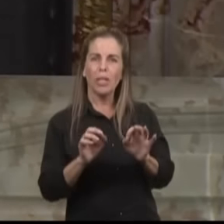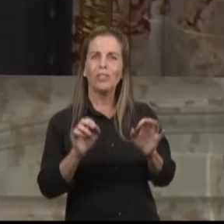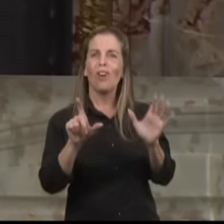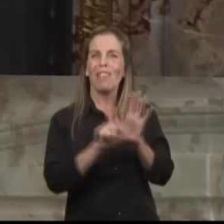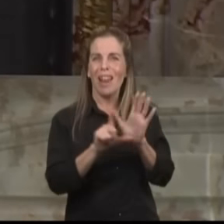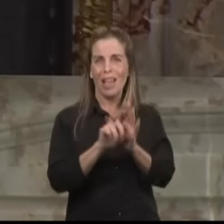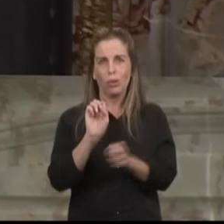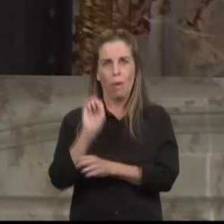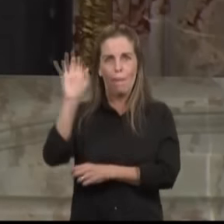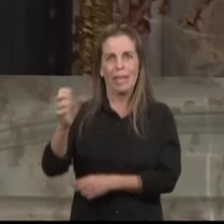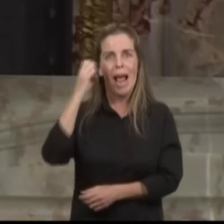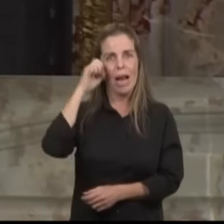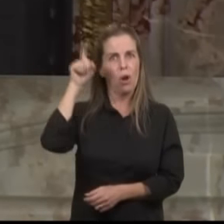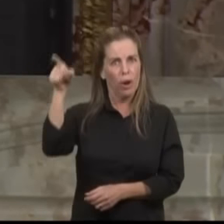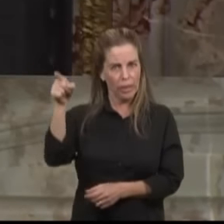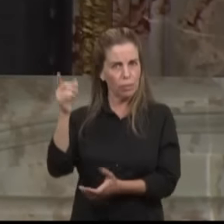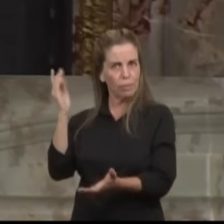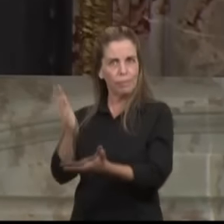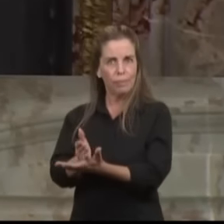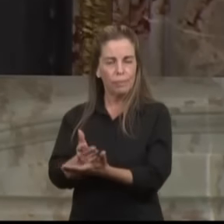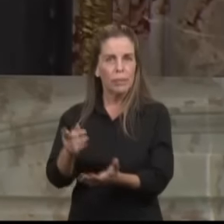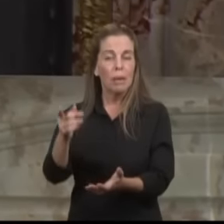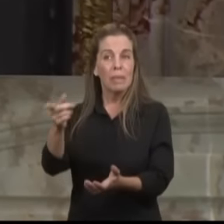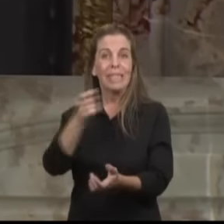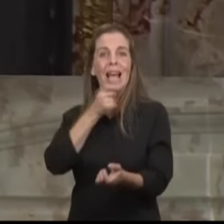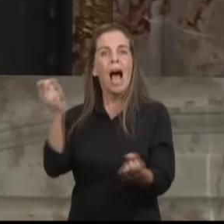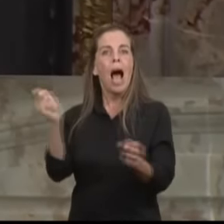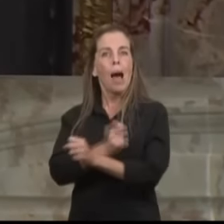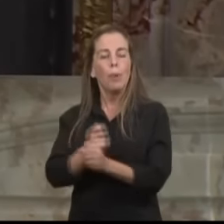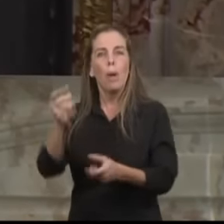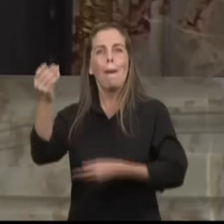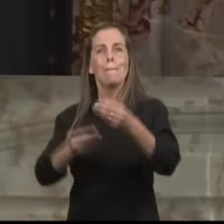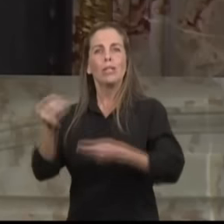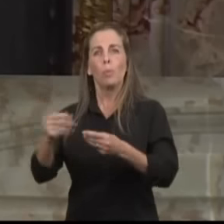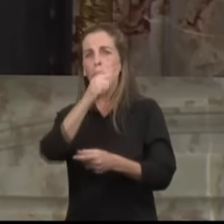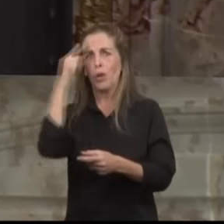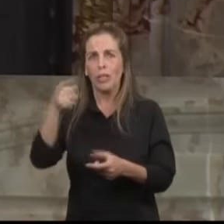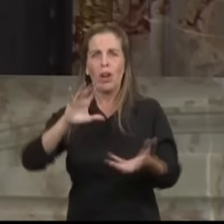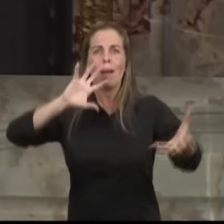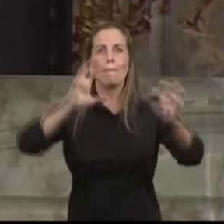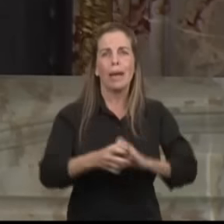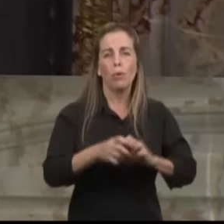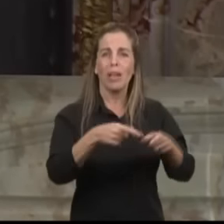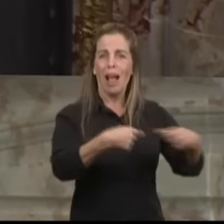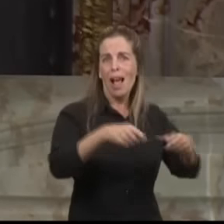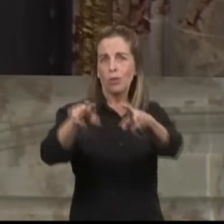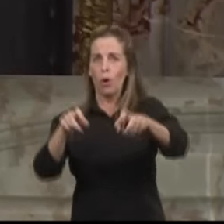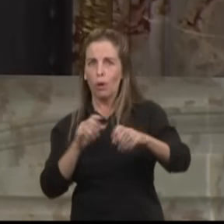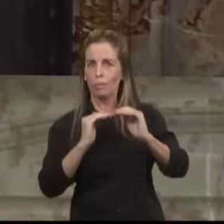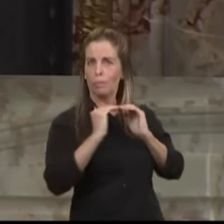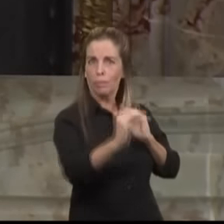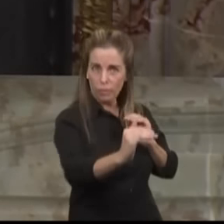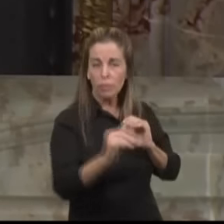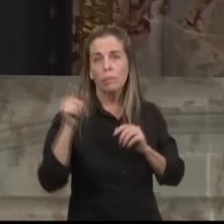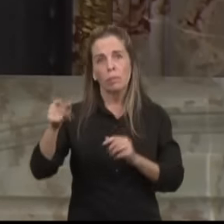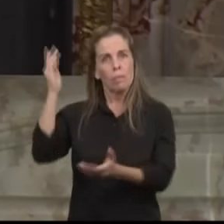Congreso para penalizar la aprobación de presupuestos nacionales que incurran en déficit fiscal. Este proyecto establece una regla